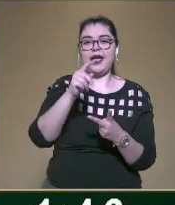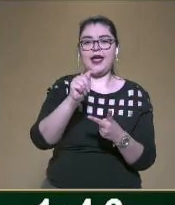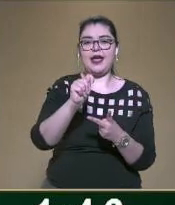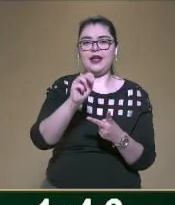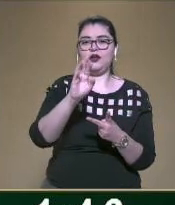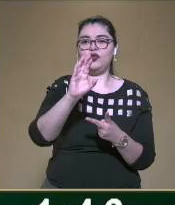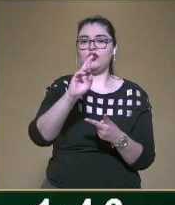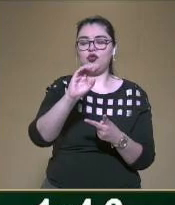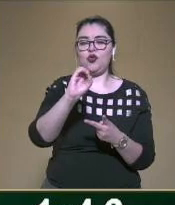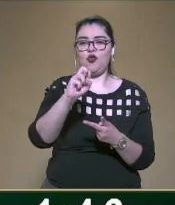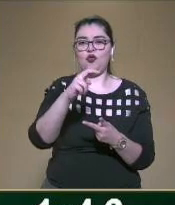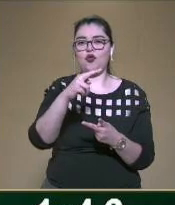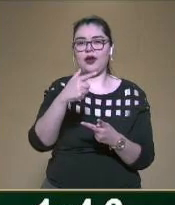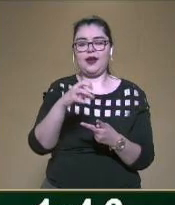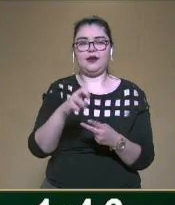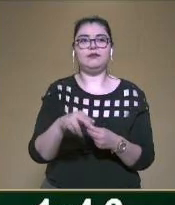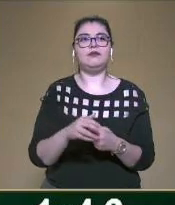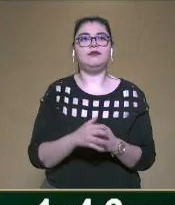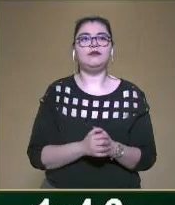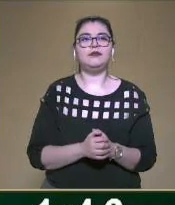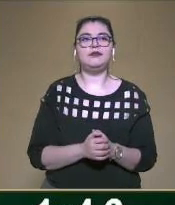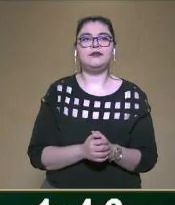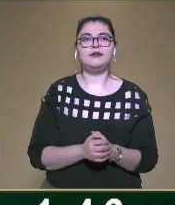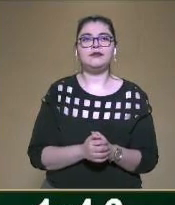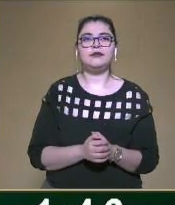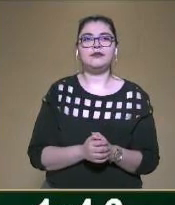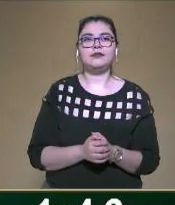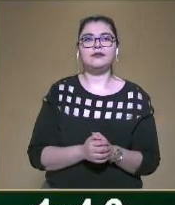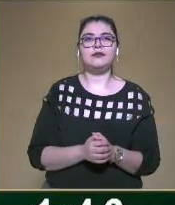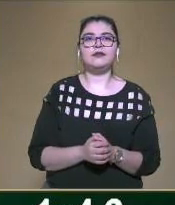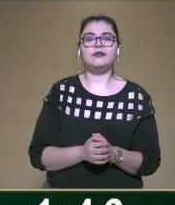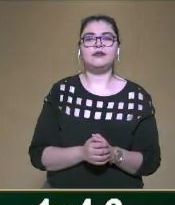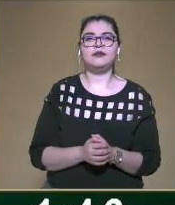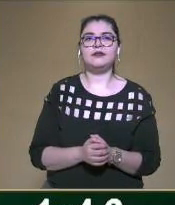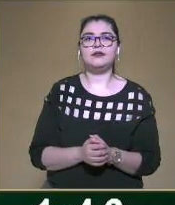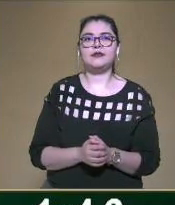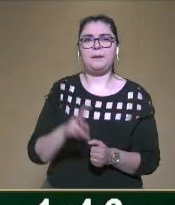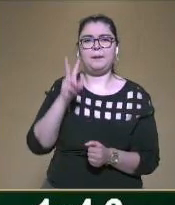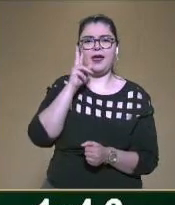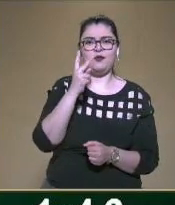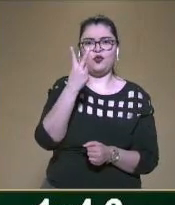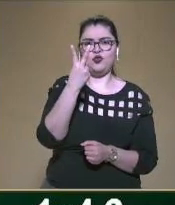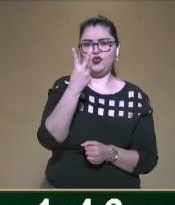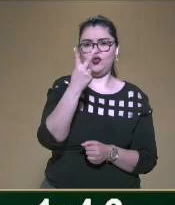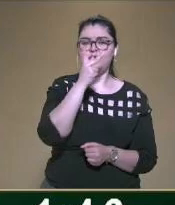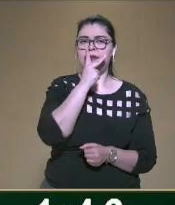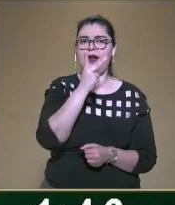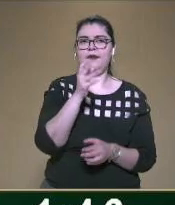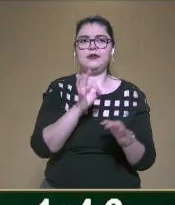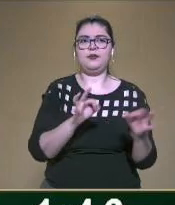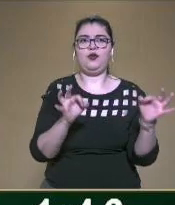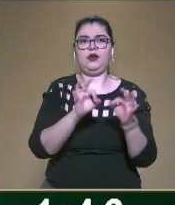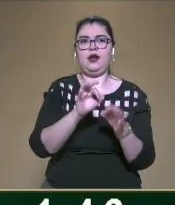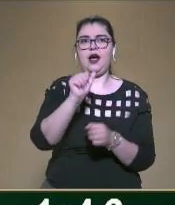las nuevas tecnologías en su nutrición. Aquí están dos palabras claves, autótrofa,